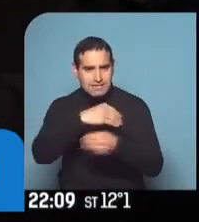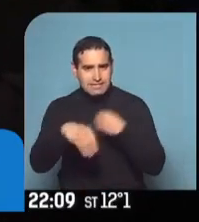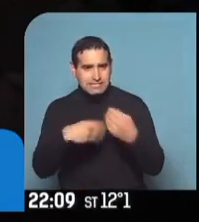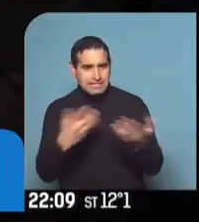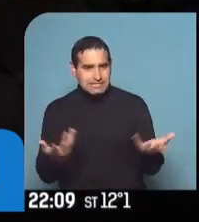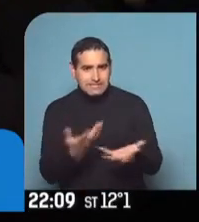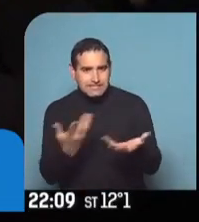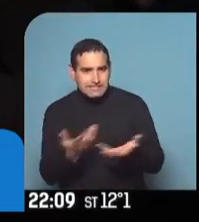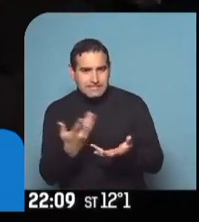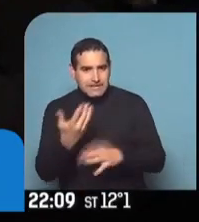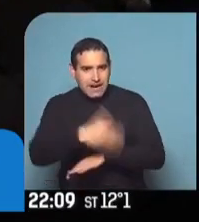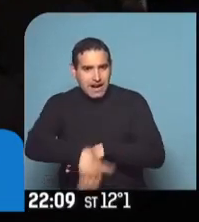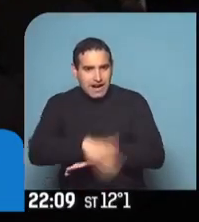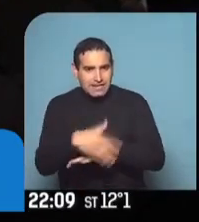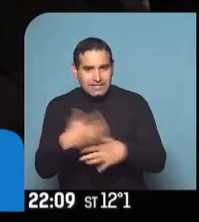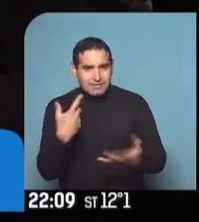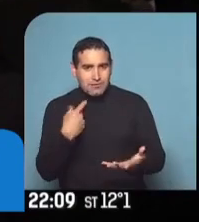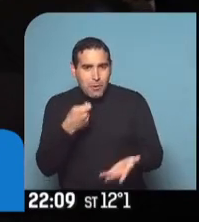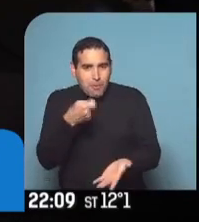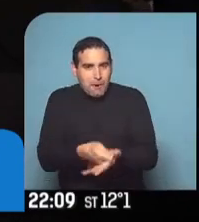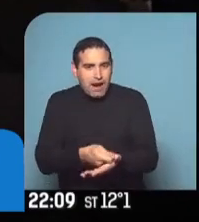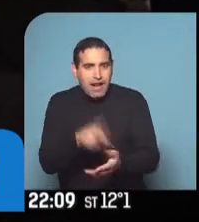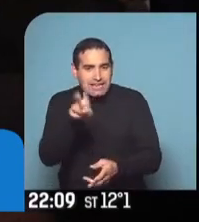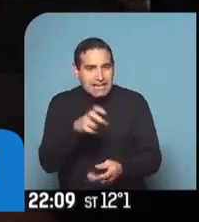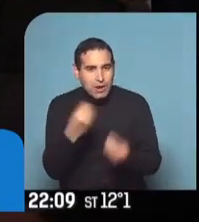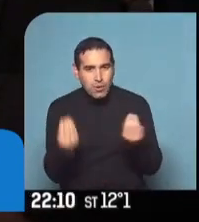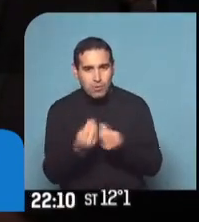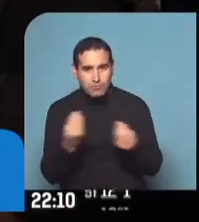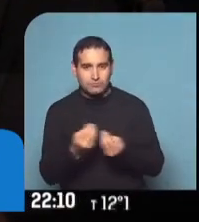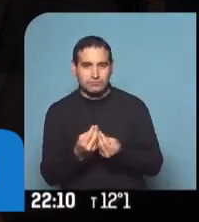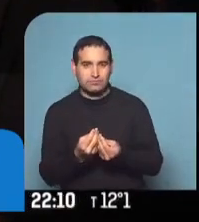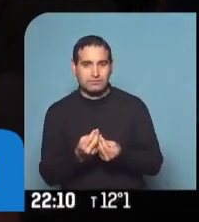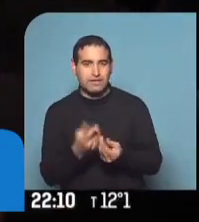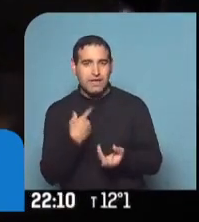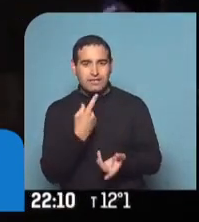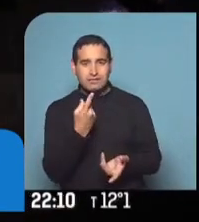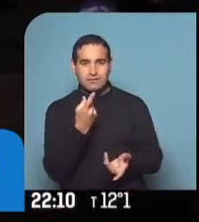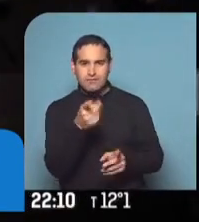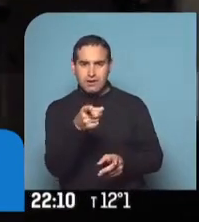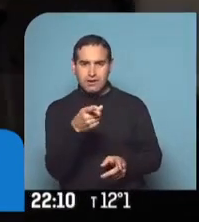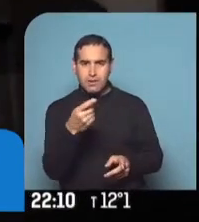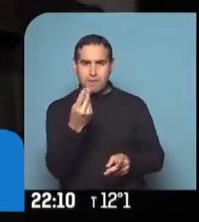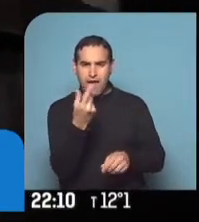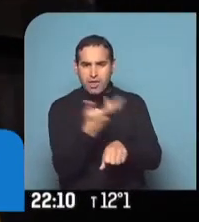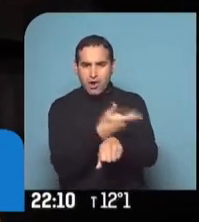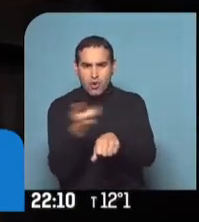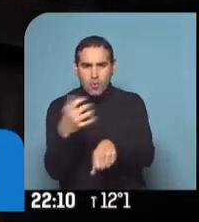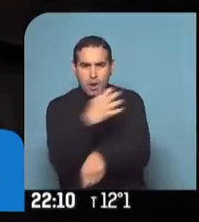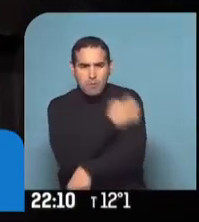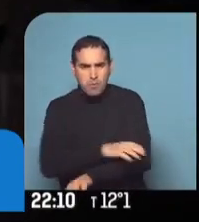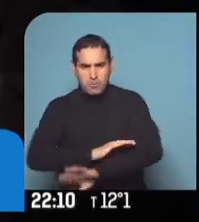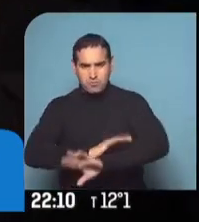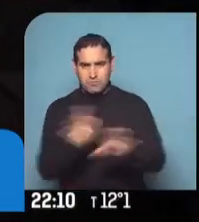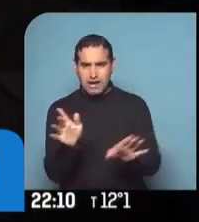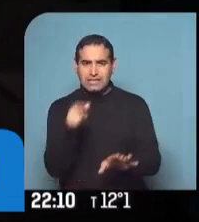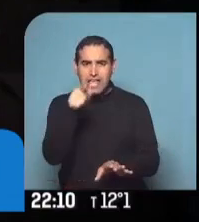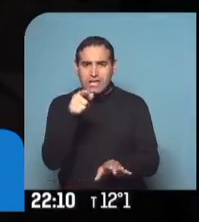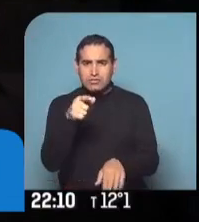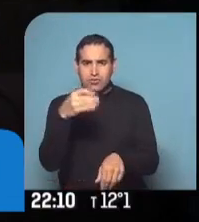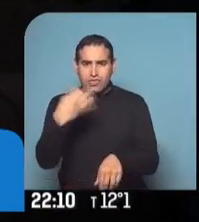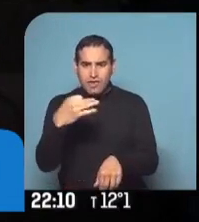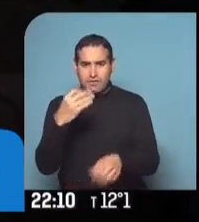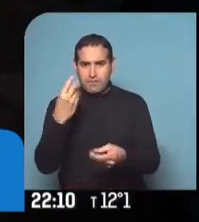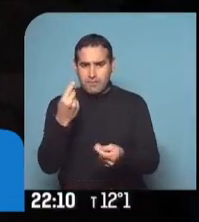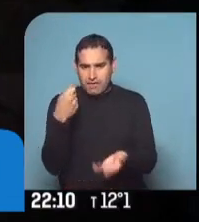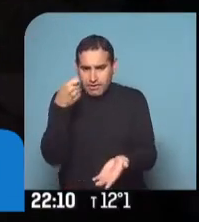como pagar aluguel. Aí fica difícil, né? Então, antes deles mexer no bolso do pobre, eles têm que mexer lá no bolso deles. Porque tem